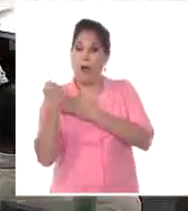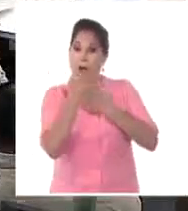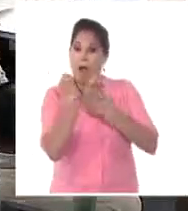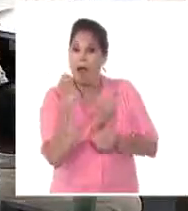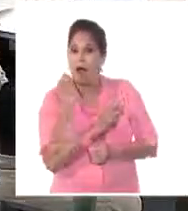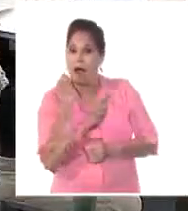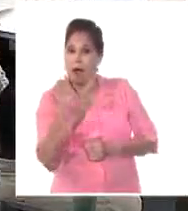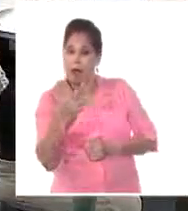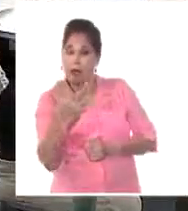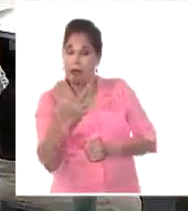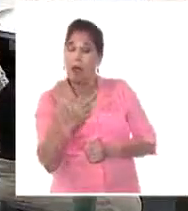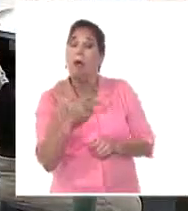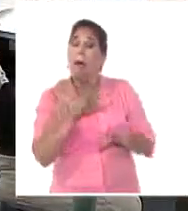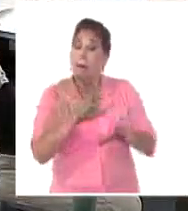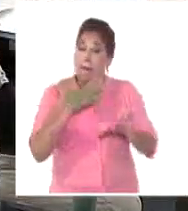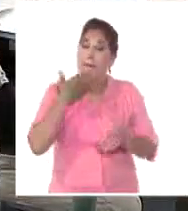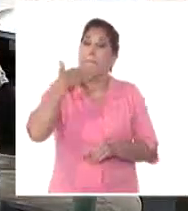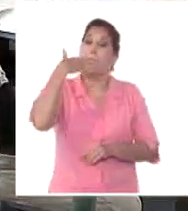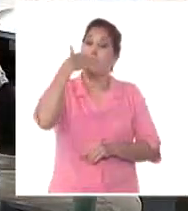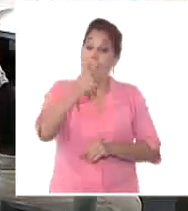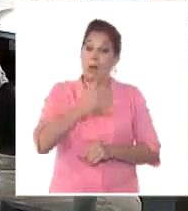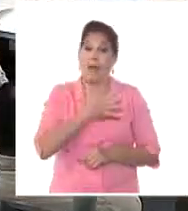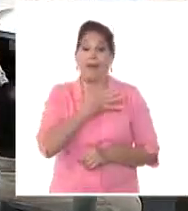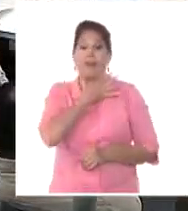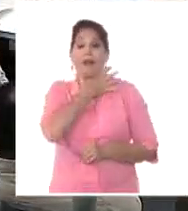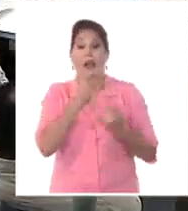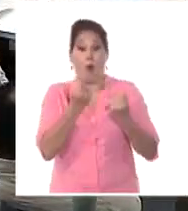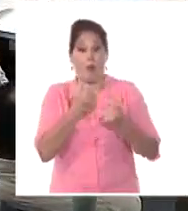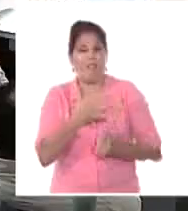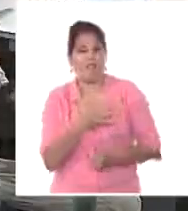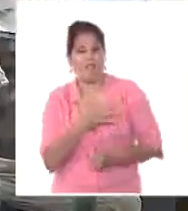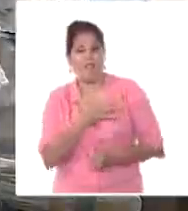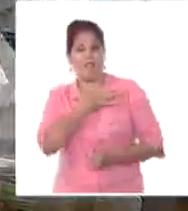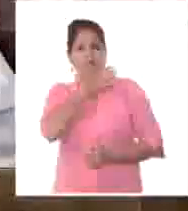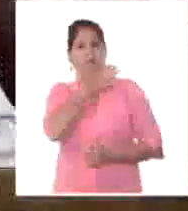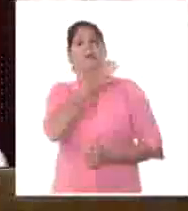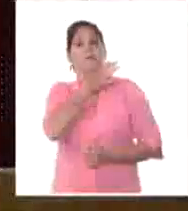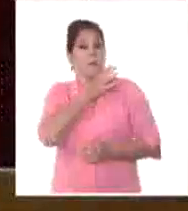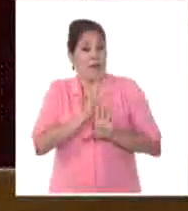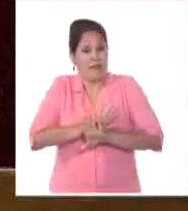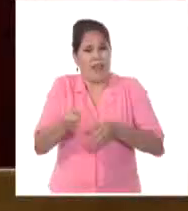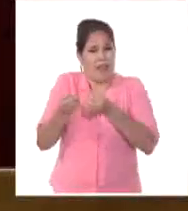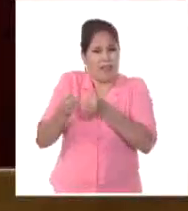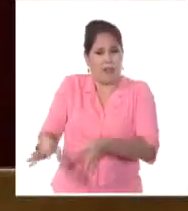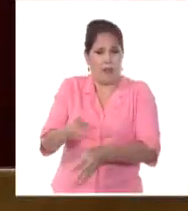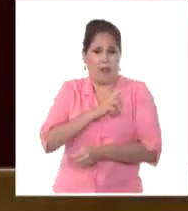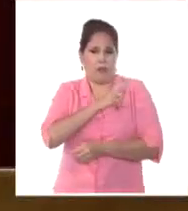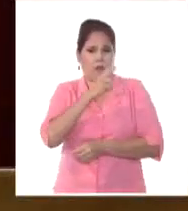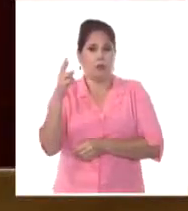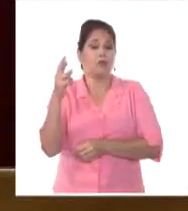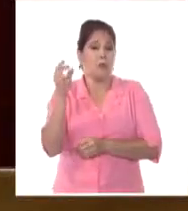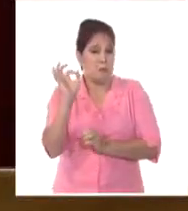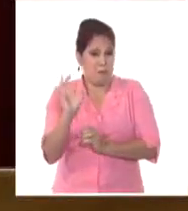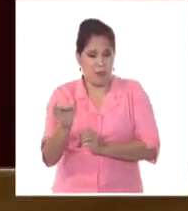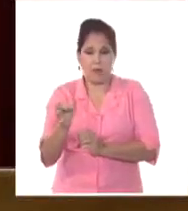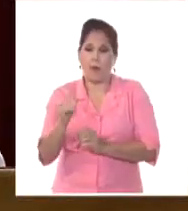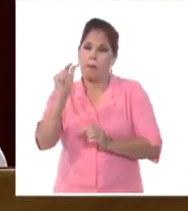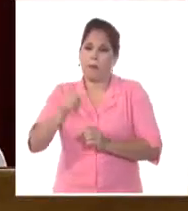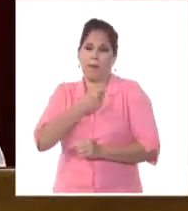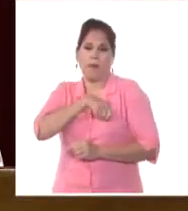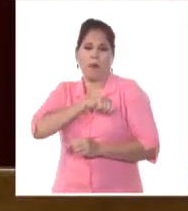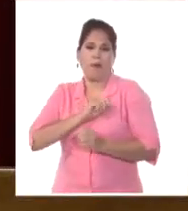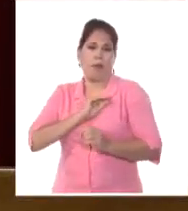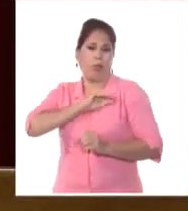revolución, había entonces que asfixiarnos económicamente para que de esa asfixia económica se produjera el desencanto, la